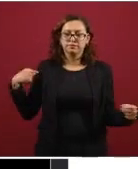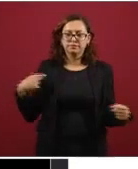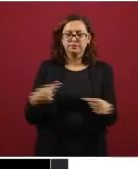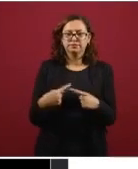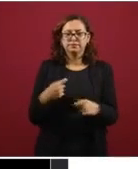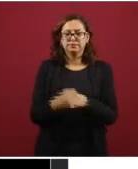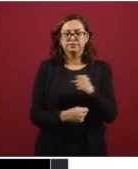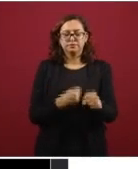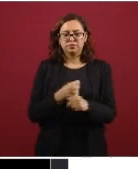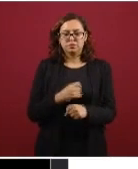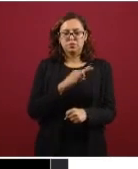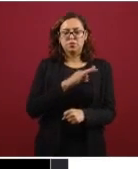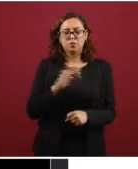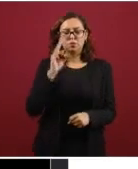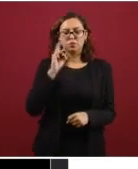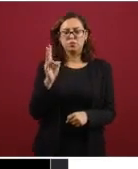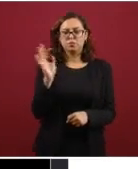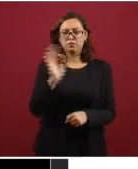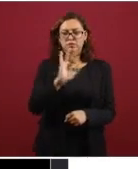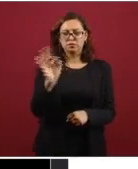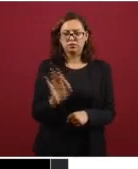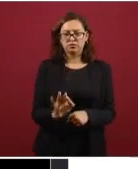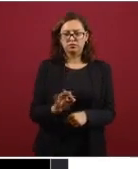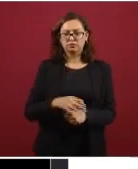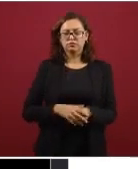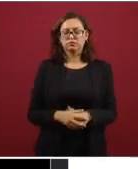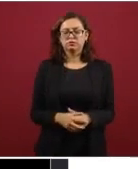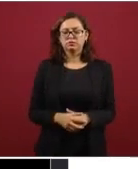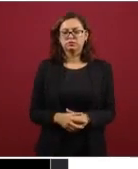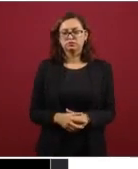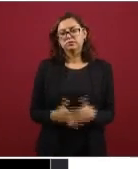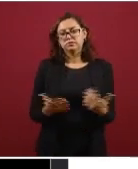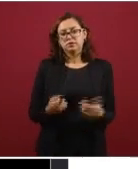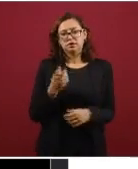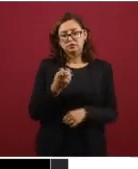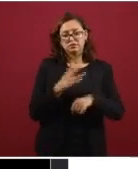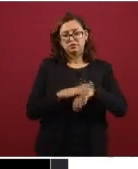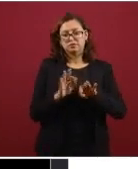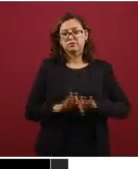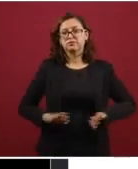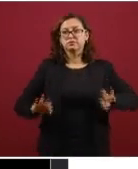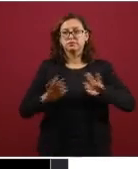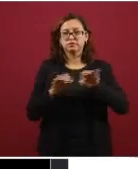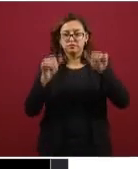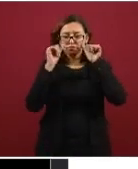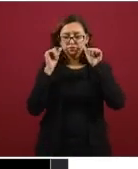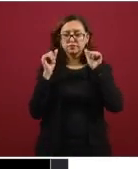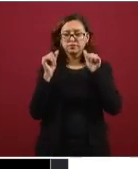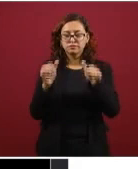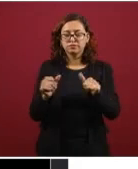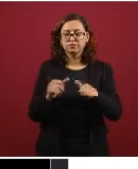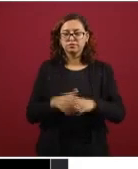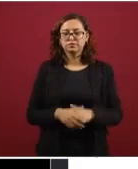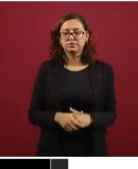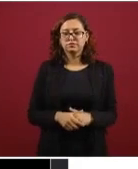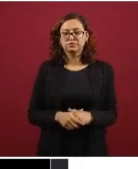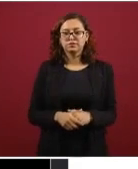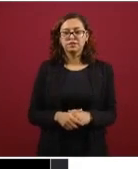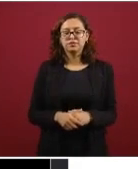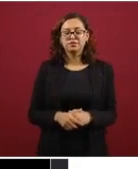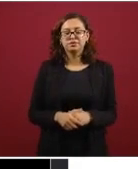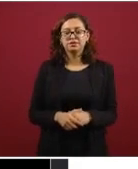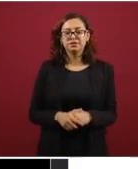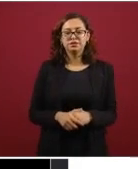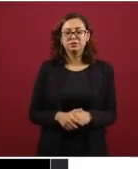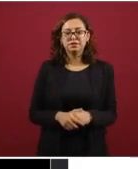son los porcentajes más altos de origen. Entonces, por eso tiene sentido trabajar ahí. En este caso, Distrito Central, pues, es una ciudad. Obviamente, San